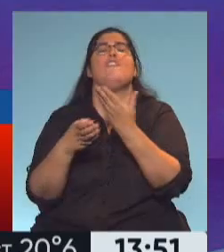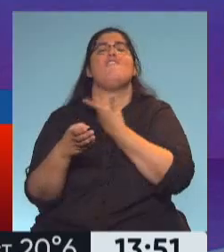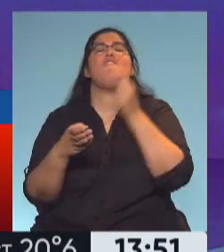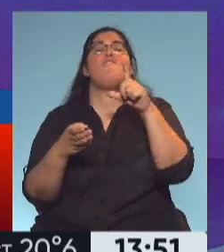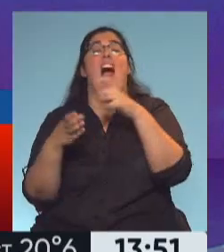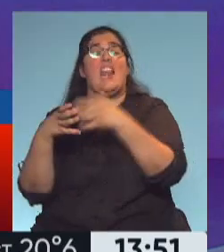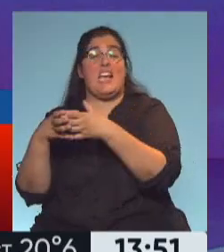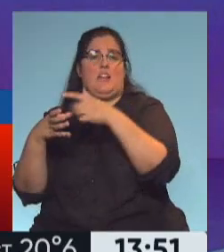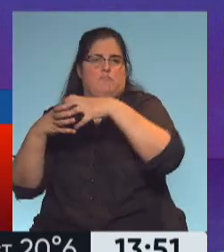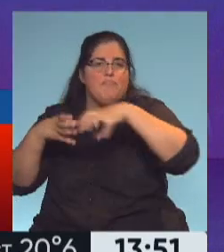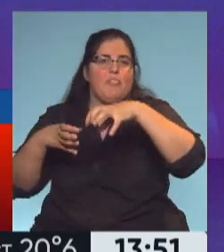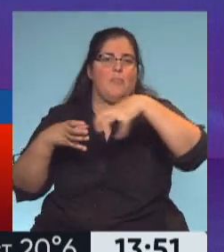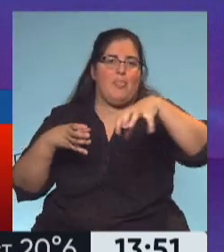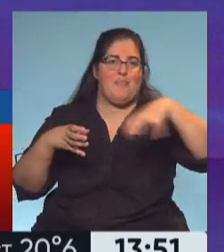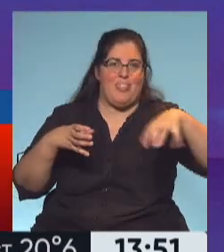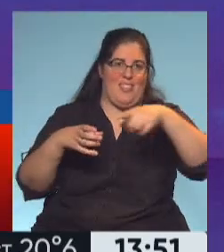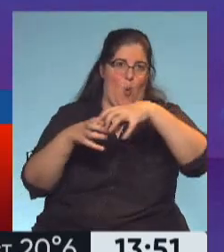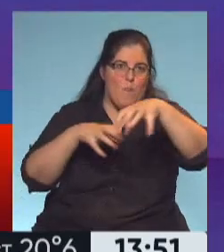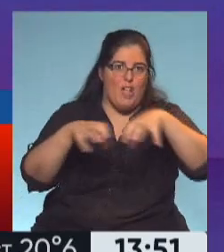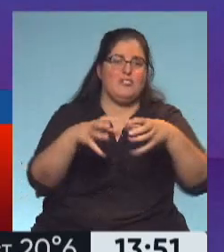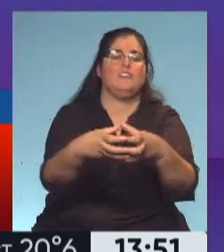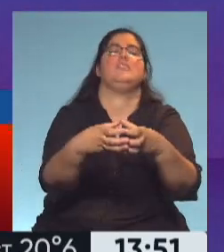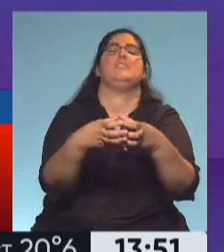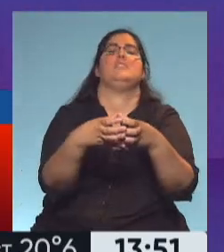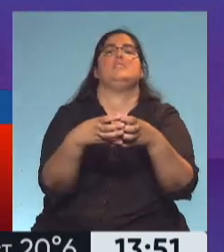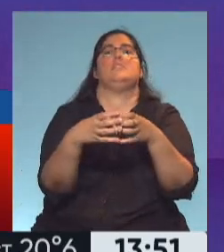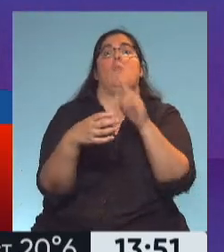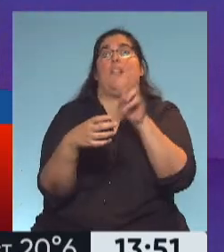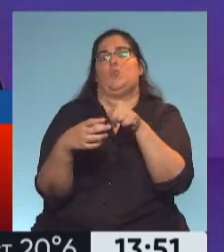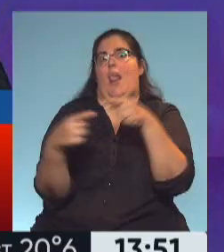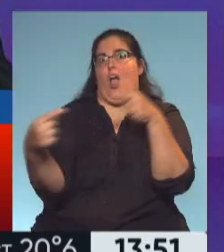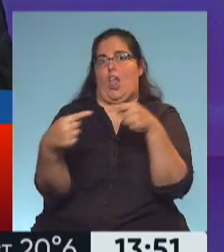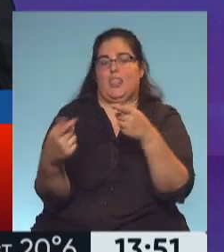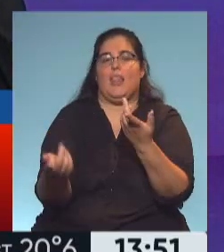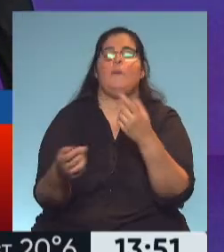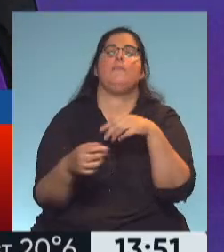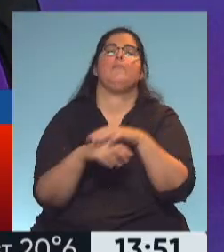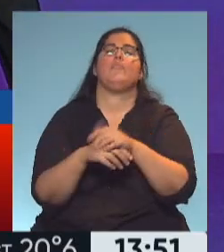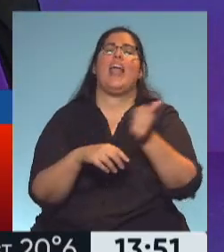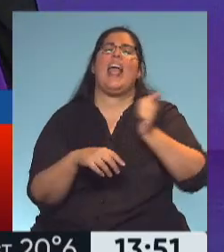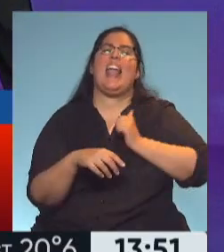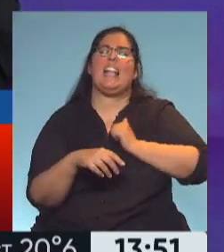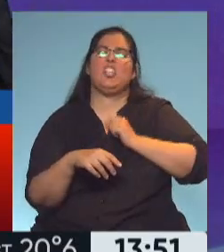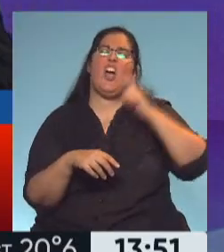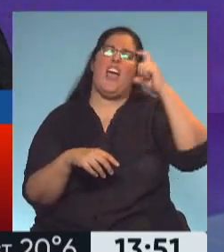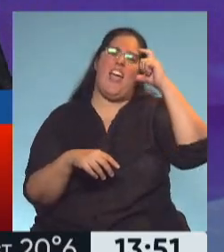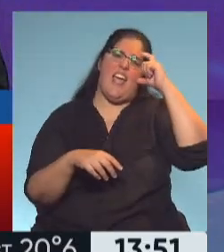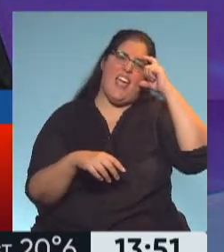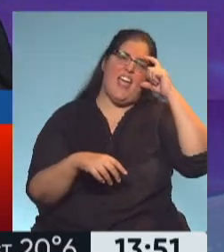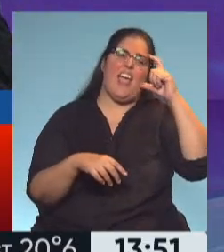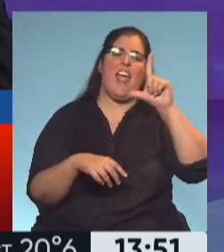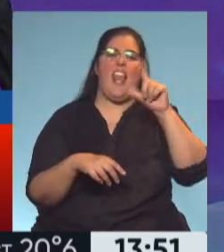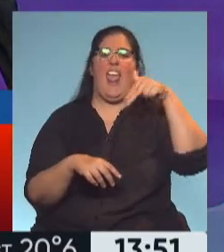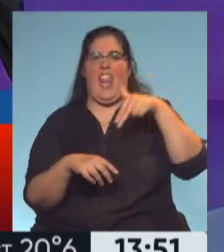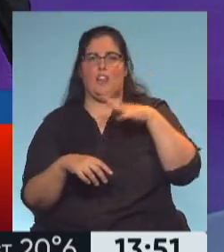aparentemente con las que se viene enfrentando el gobierno venezolano, el ejército, el ELN, que todavía está